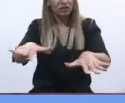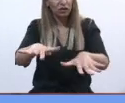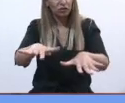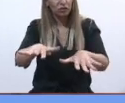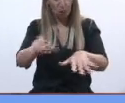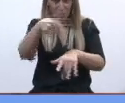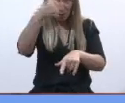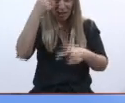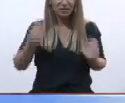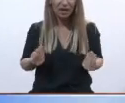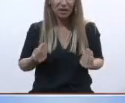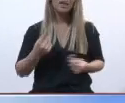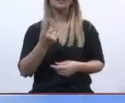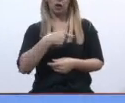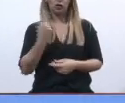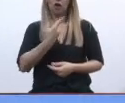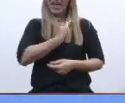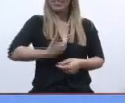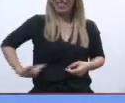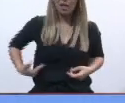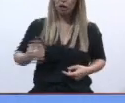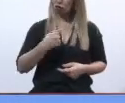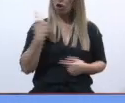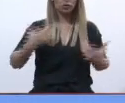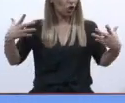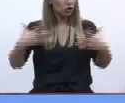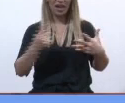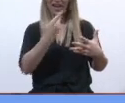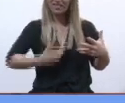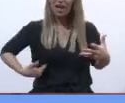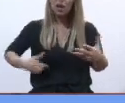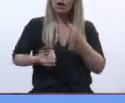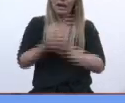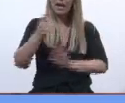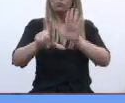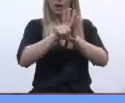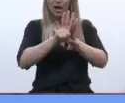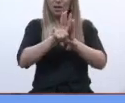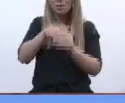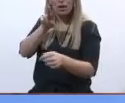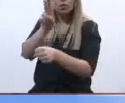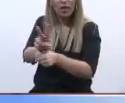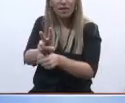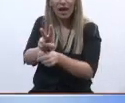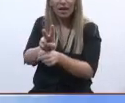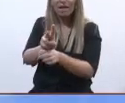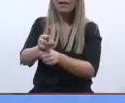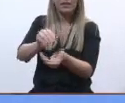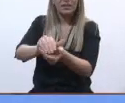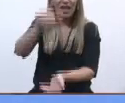partes, como nosotros, como parte de ese estado parte, estamos haciendo una ley para garantizar la supervivencia y el desarrollo del